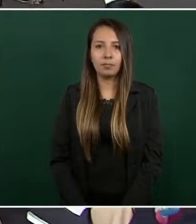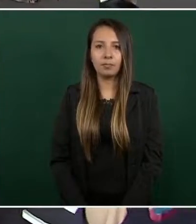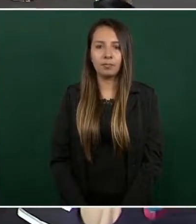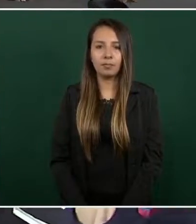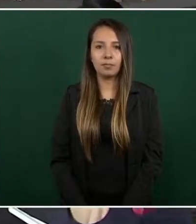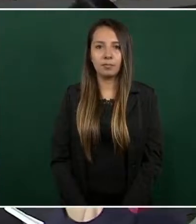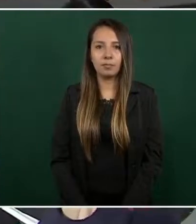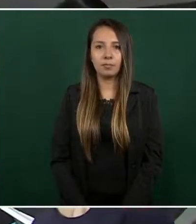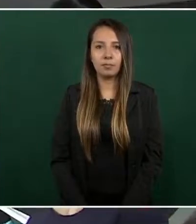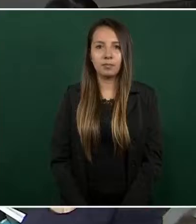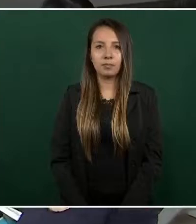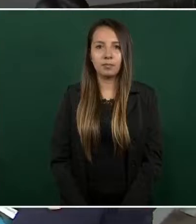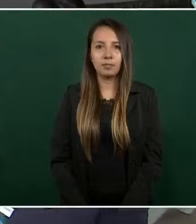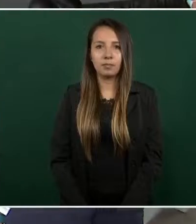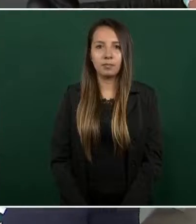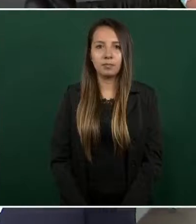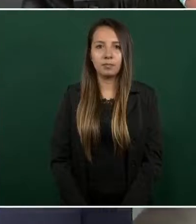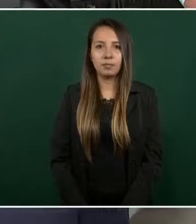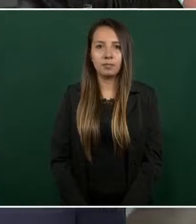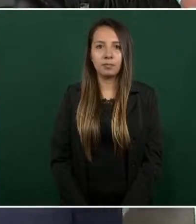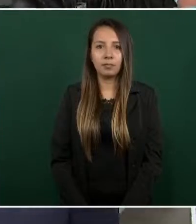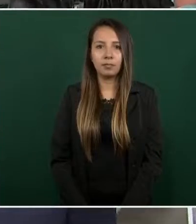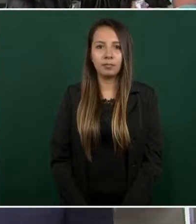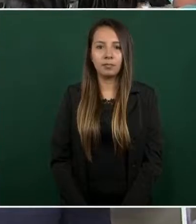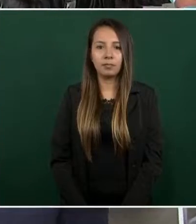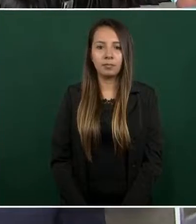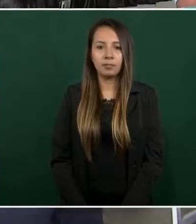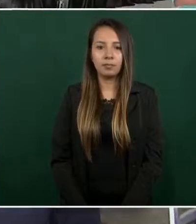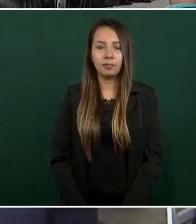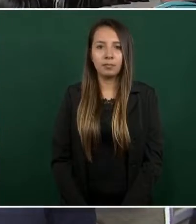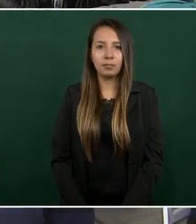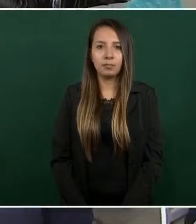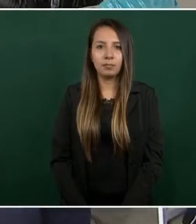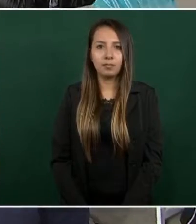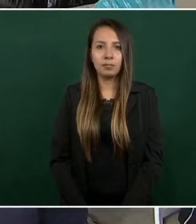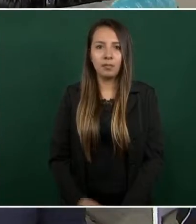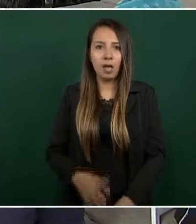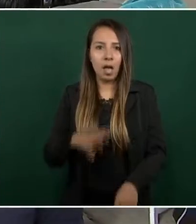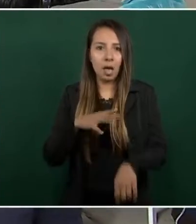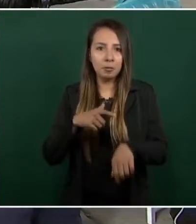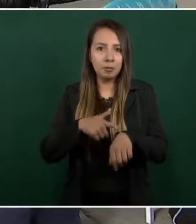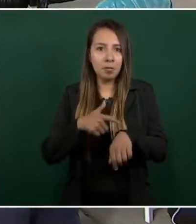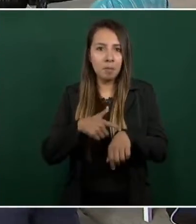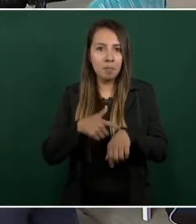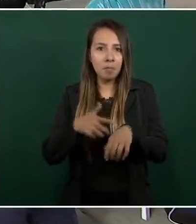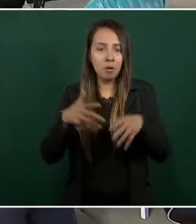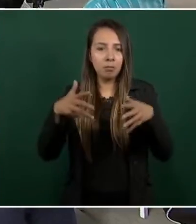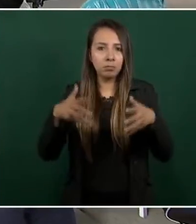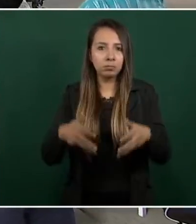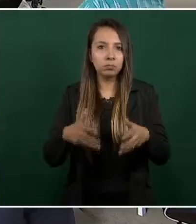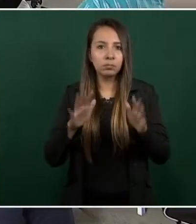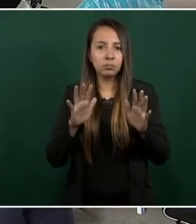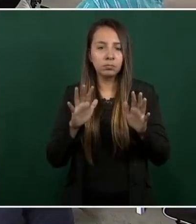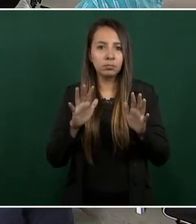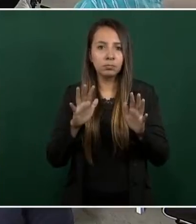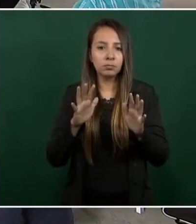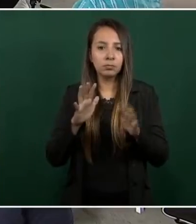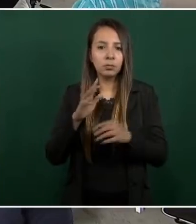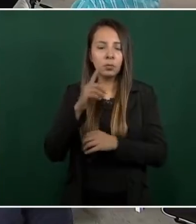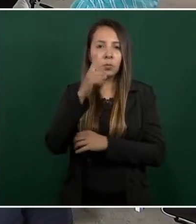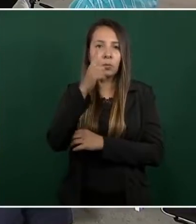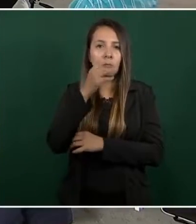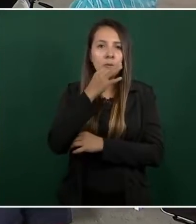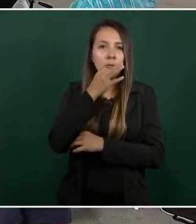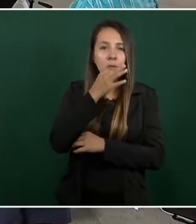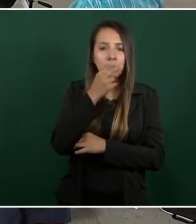Aunque ya llevamos tiempo, tenemos todavía un minuto, dos,